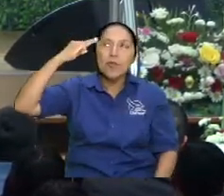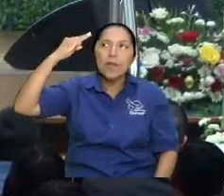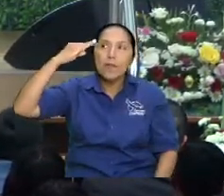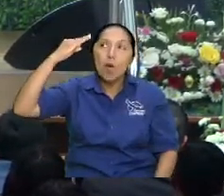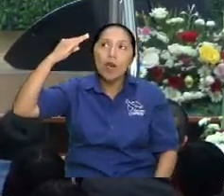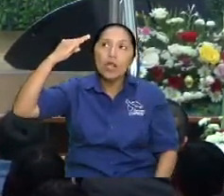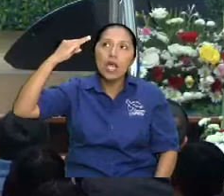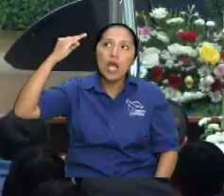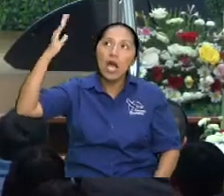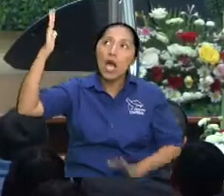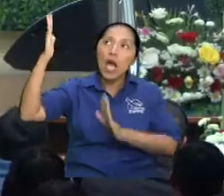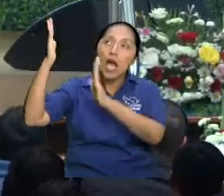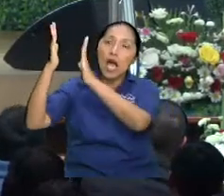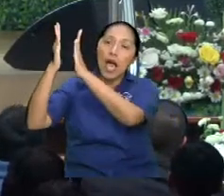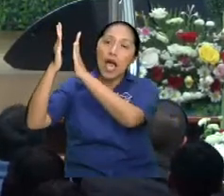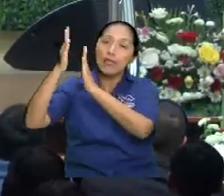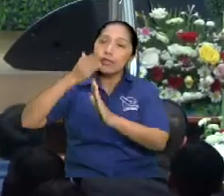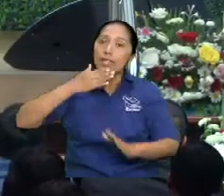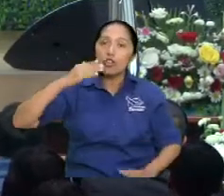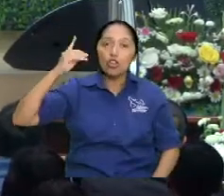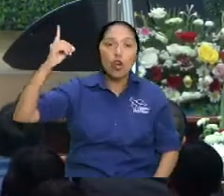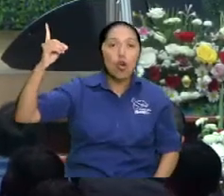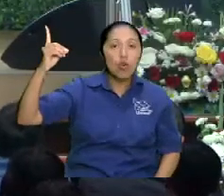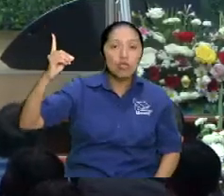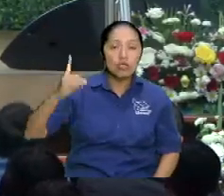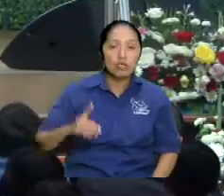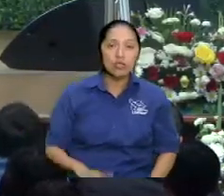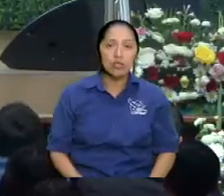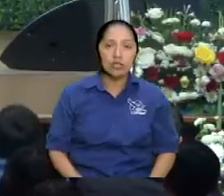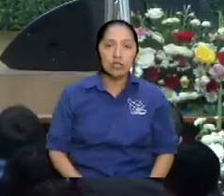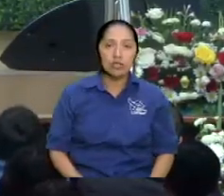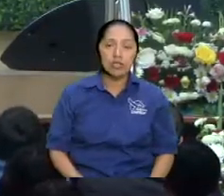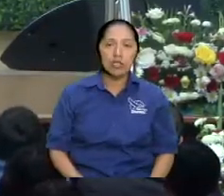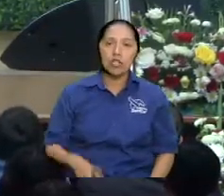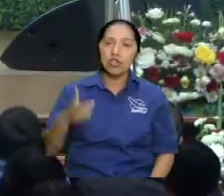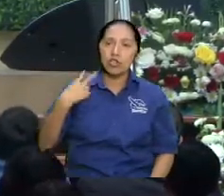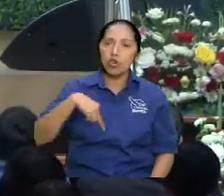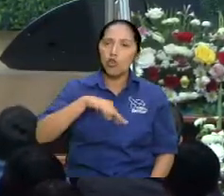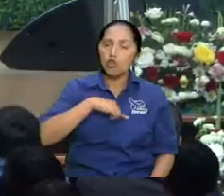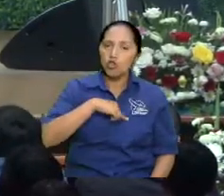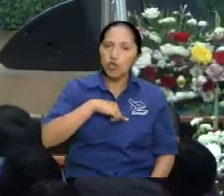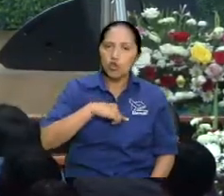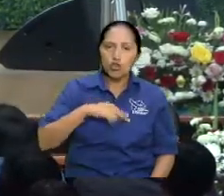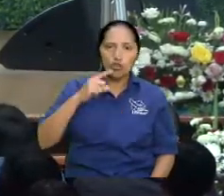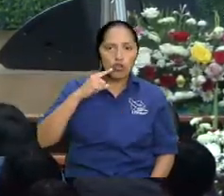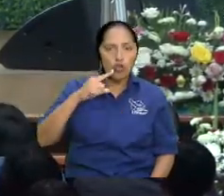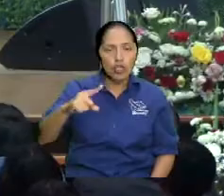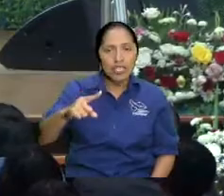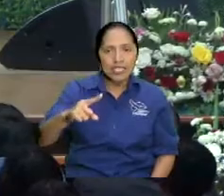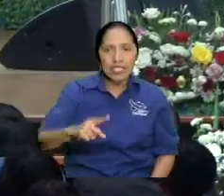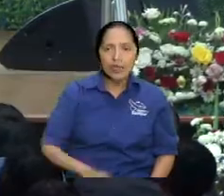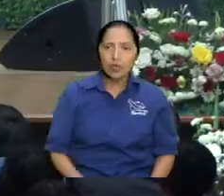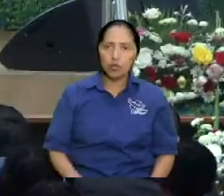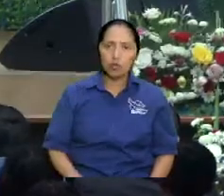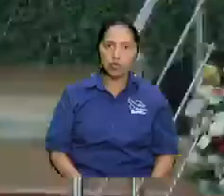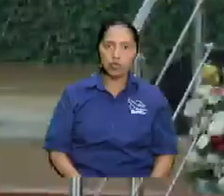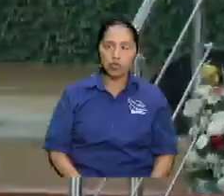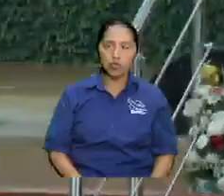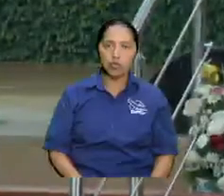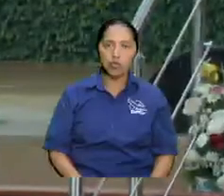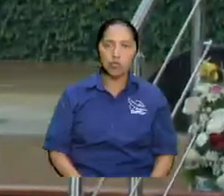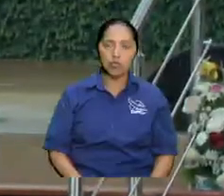Dios. Pero hermano, si lo decimos con tanta claridad, nosotros somos salvos por una ofrenda.